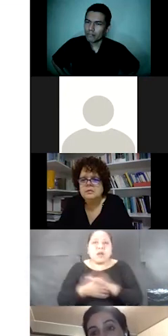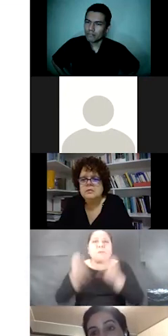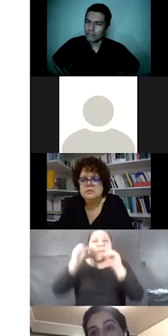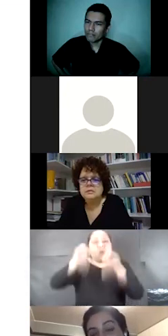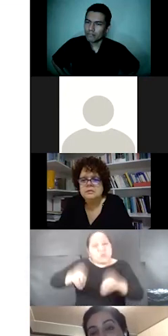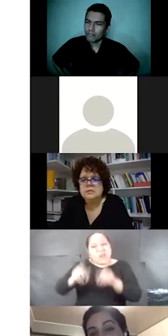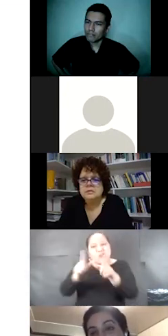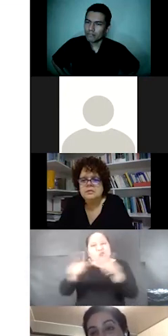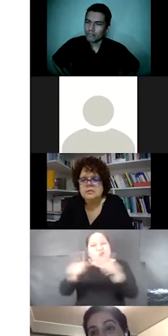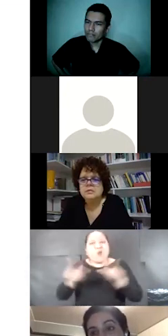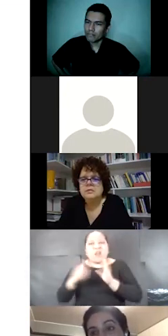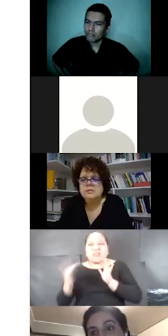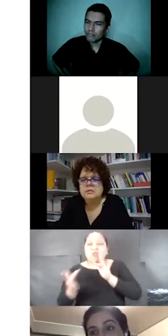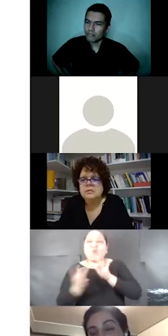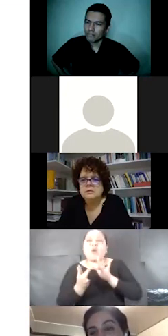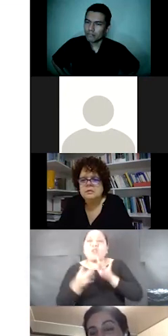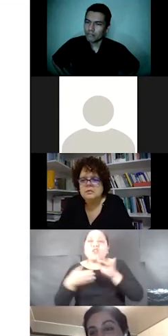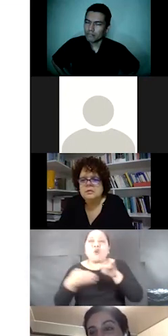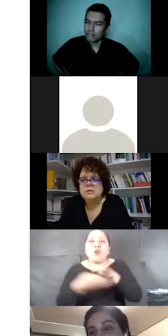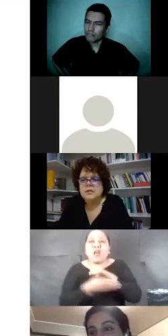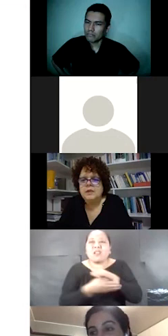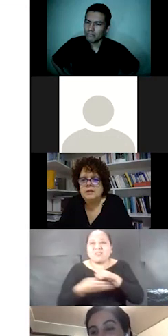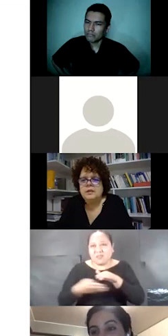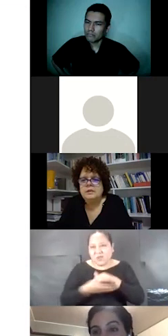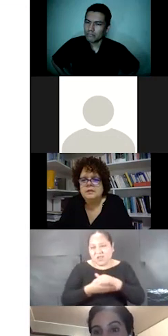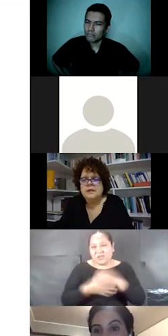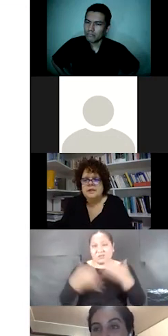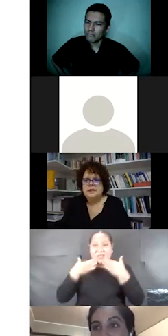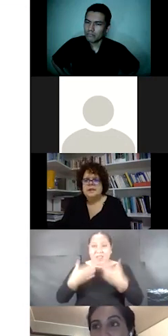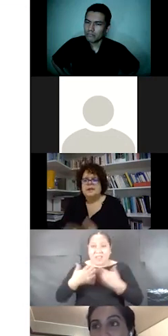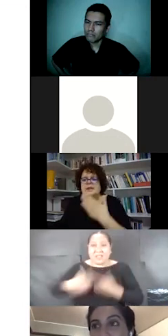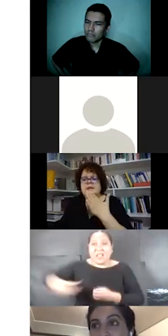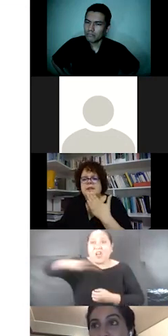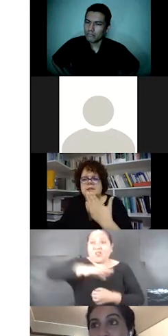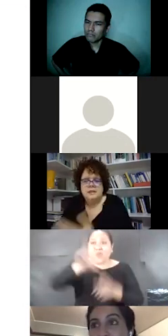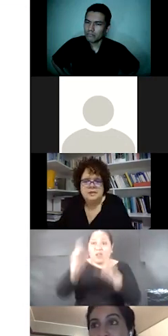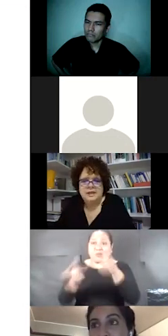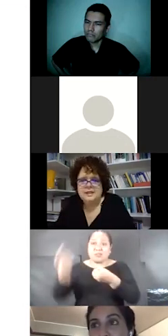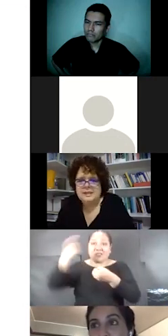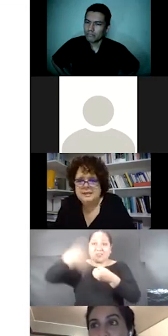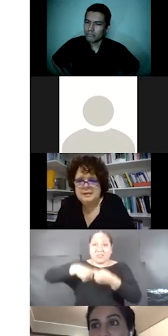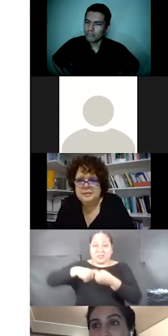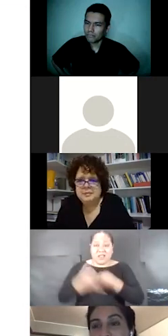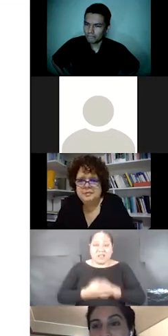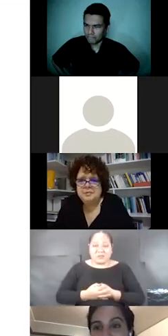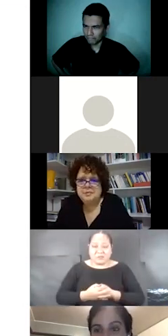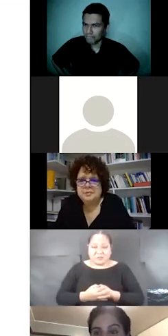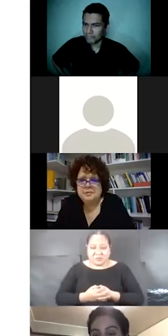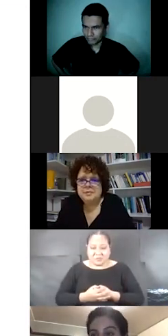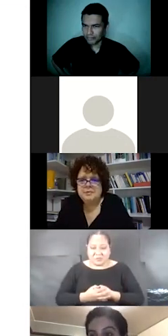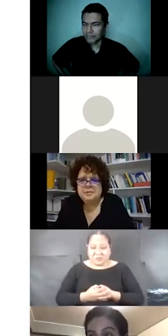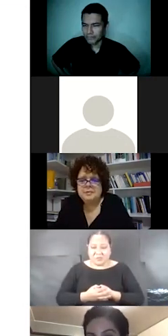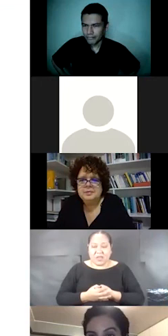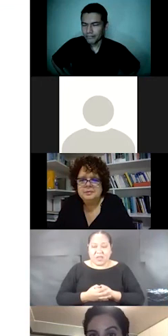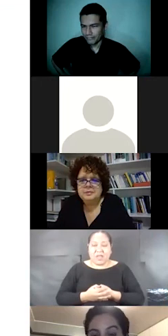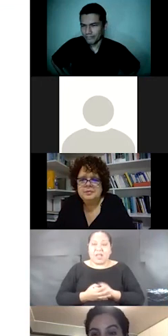¿no? Y que puedan ser accesibles también. Muchas gracias a todos los que nos han acompañado por estas